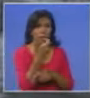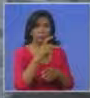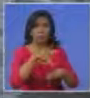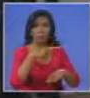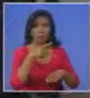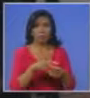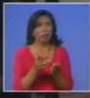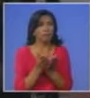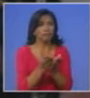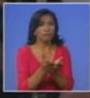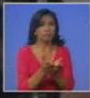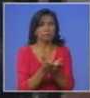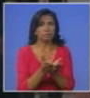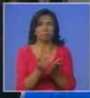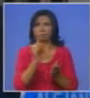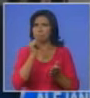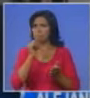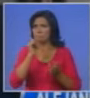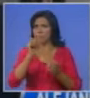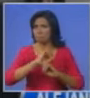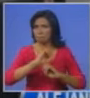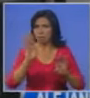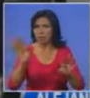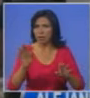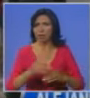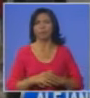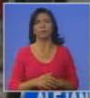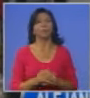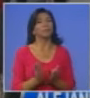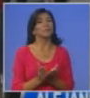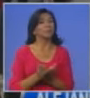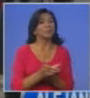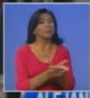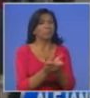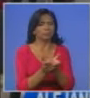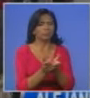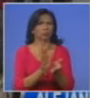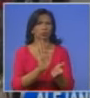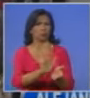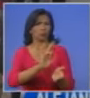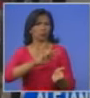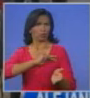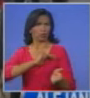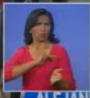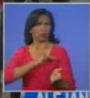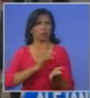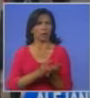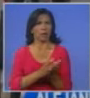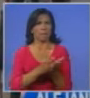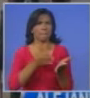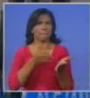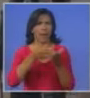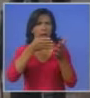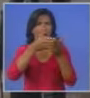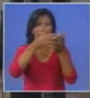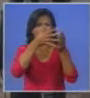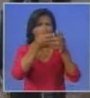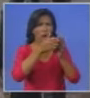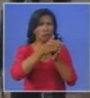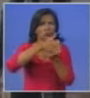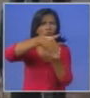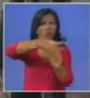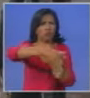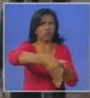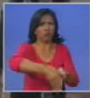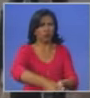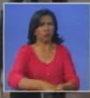embarcaciones. La lancha que se accidentó, lamentablemente, es la lanchita del municipio que pasó el accidente. Sí, y también hay